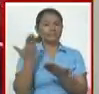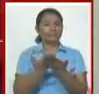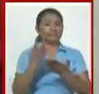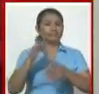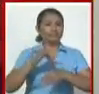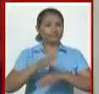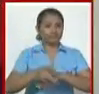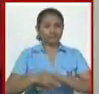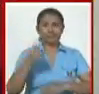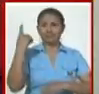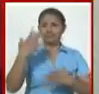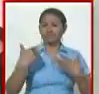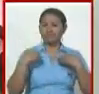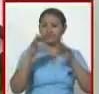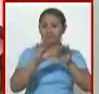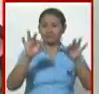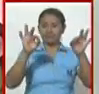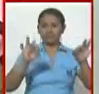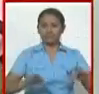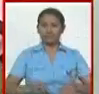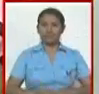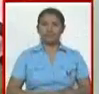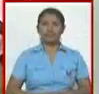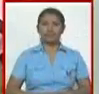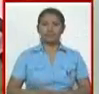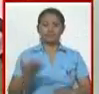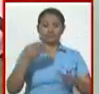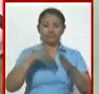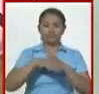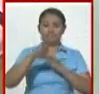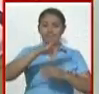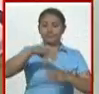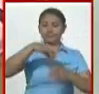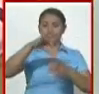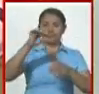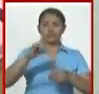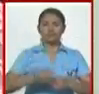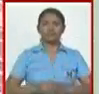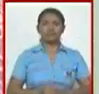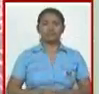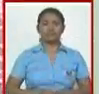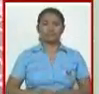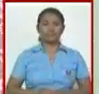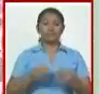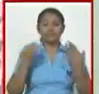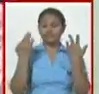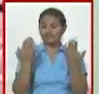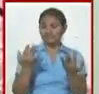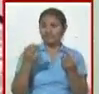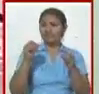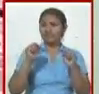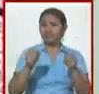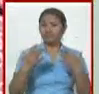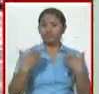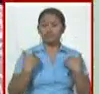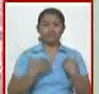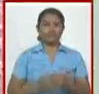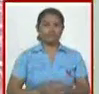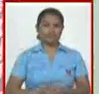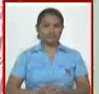temprano para para recibir el formulario del sorteo al sorteo estamos esperando para poder